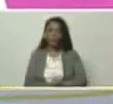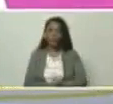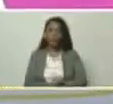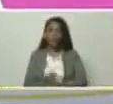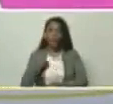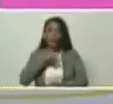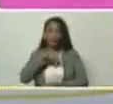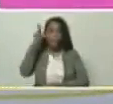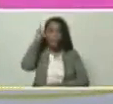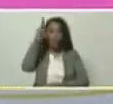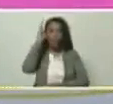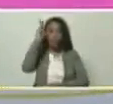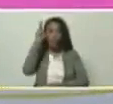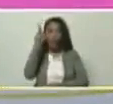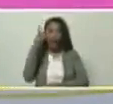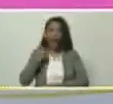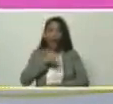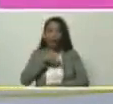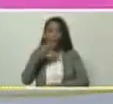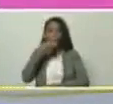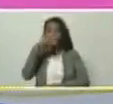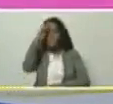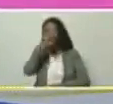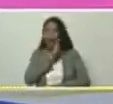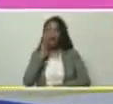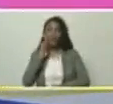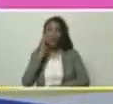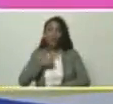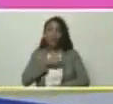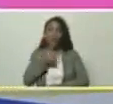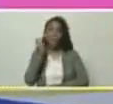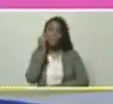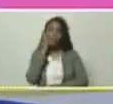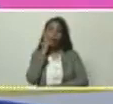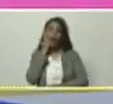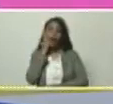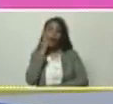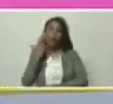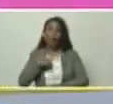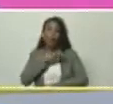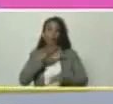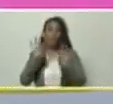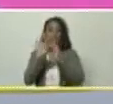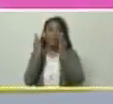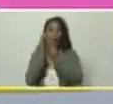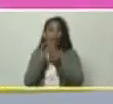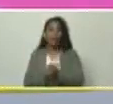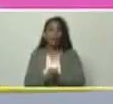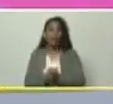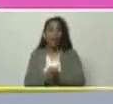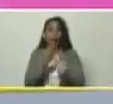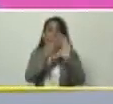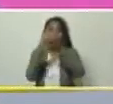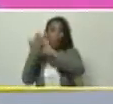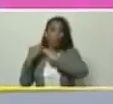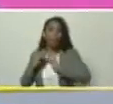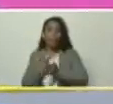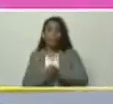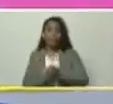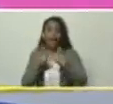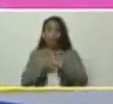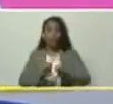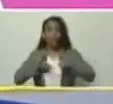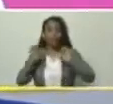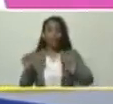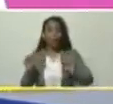a nuestros profesores, a nuestros padres, a nuestras madres, a nuestros familiares, a las comunidades